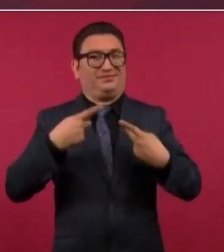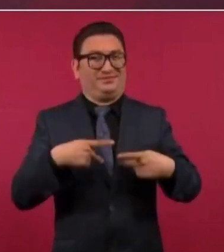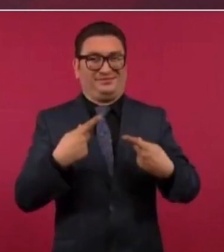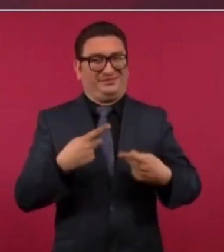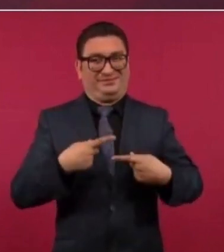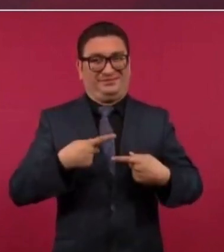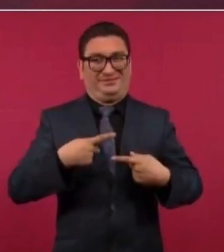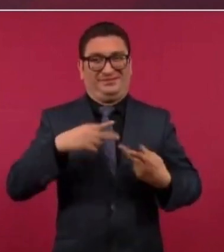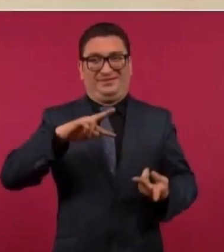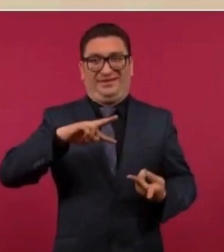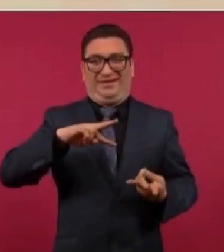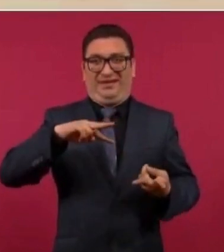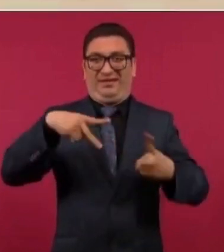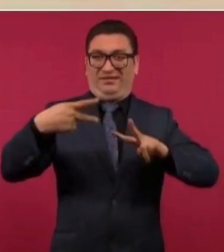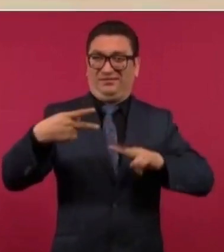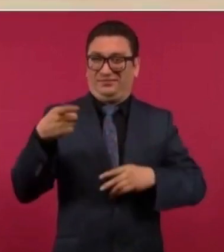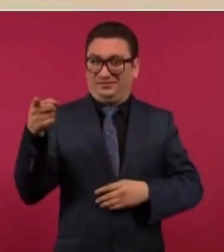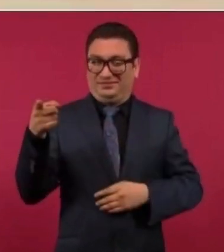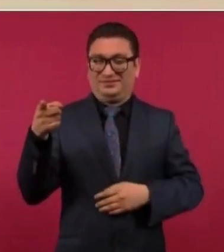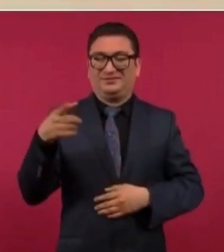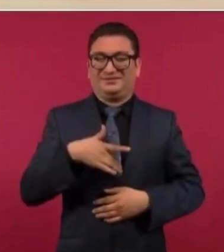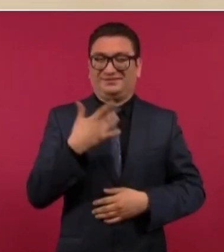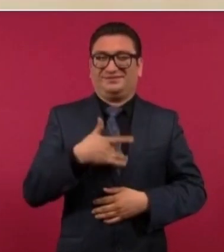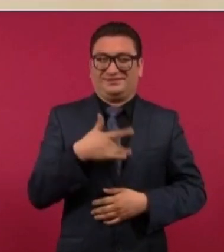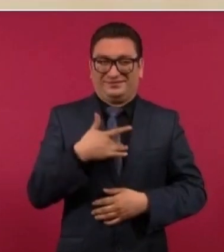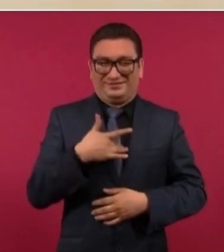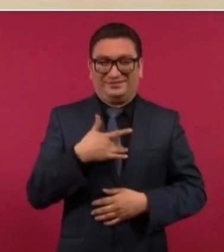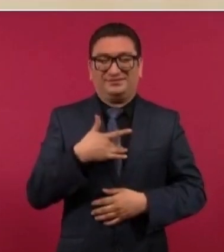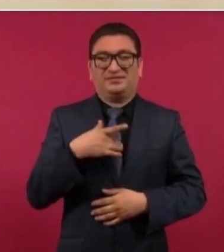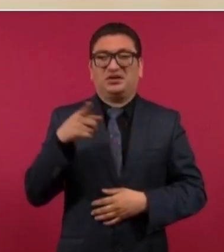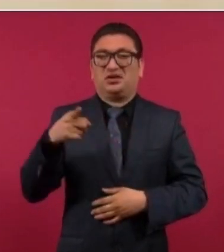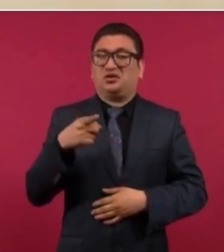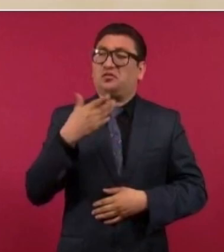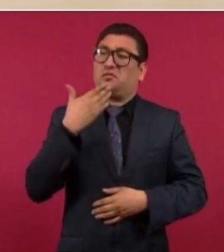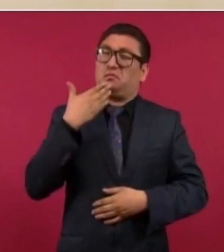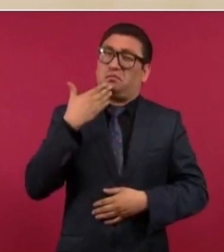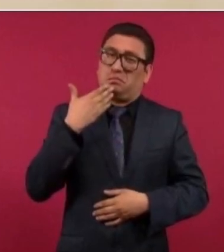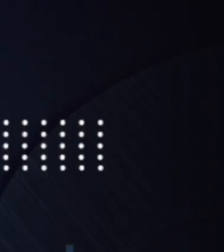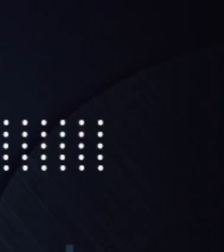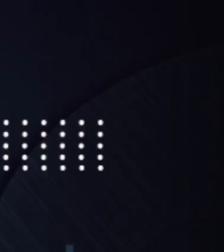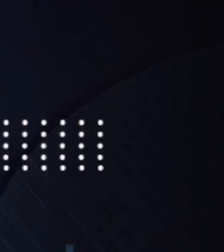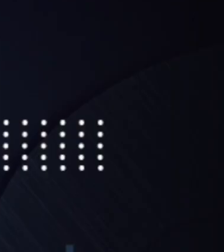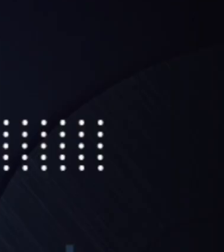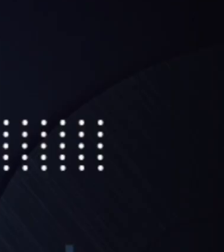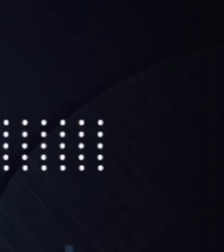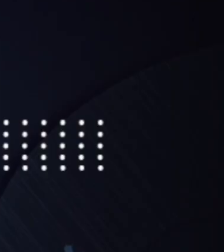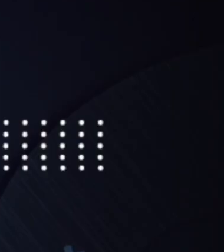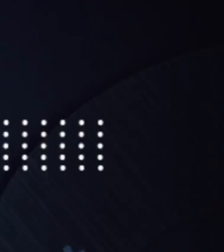afortunadamente goza de cabal salud.